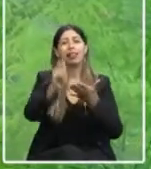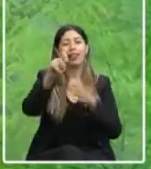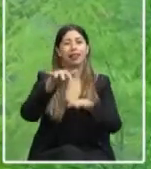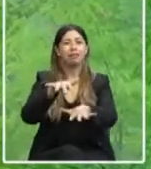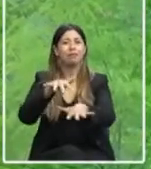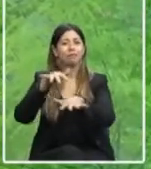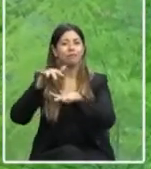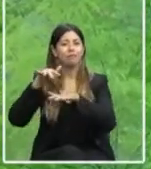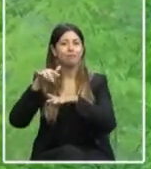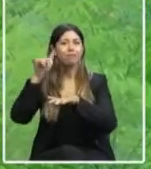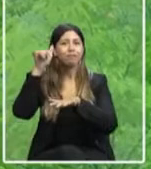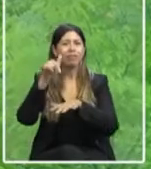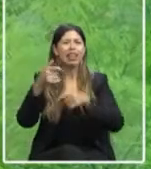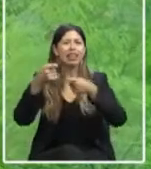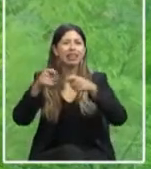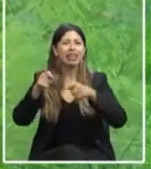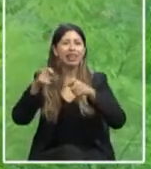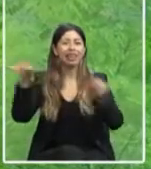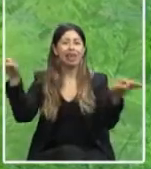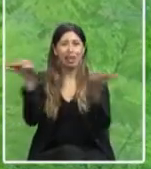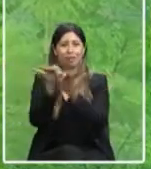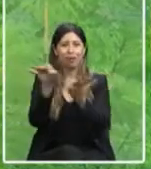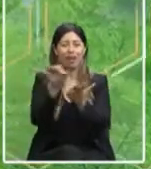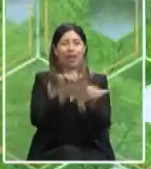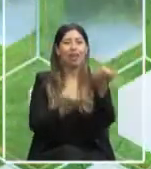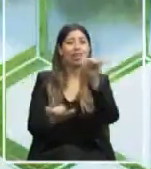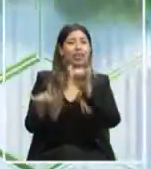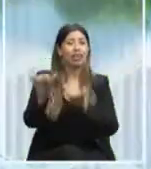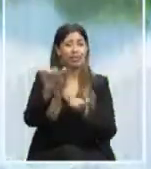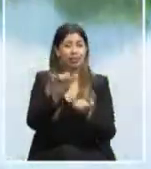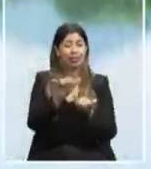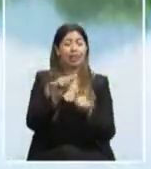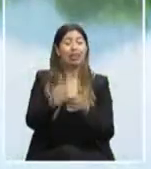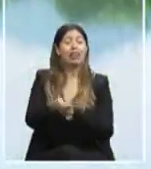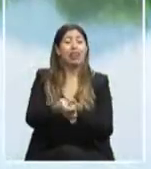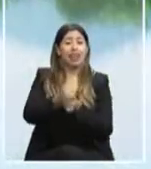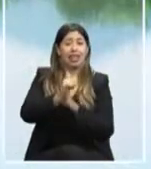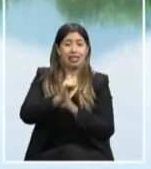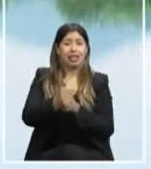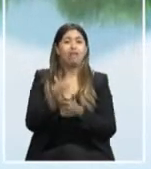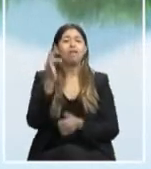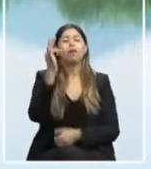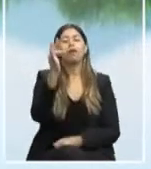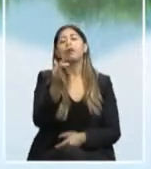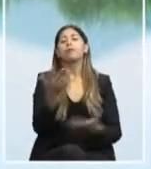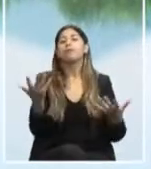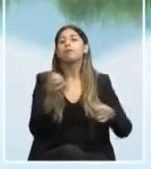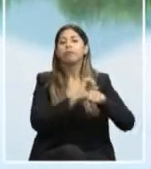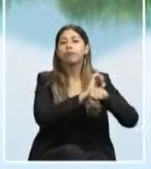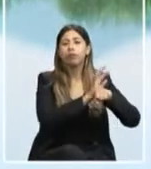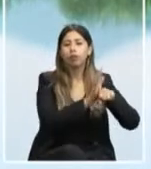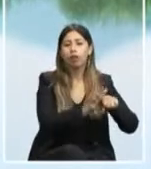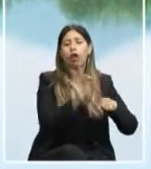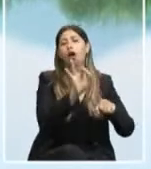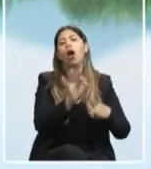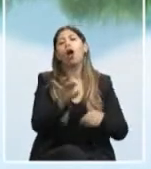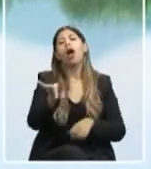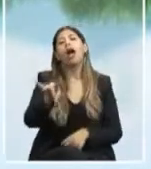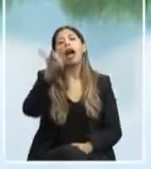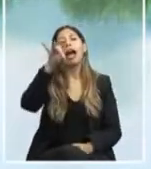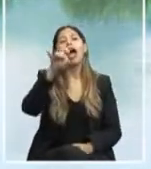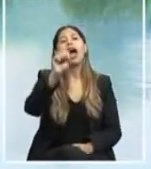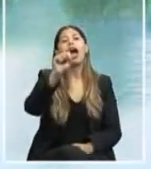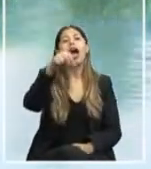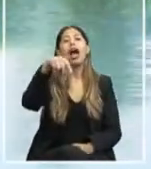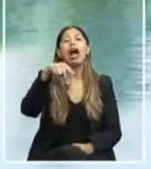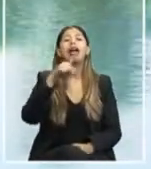divulgar y explicar la ciencia y los desafíos que tenemos para mañana. A la búsqueda del SARS-CoV-2 o del antígeno, como ustedes llamaron